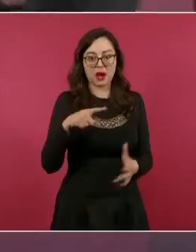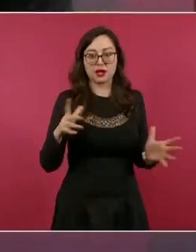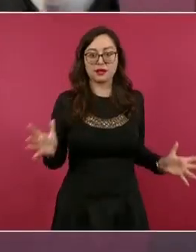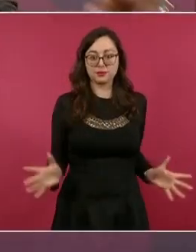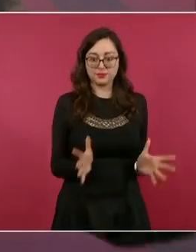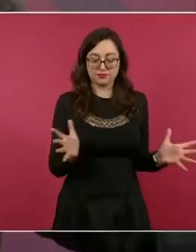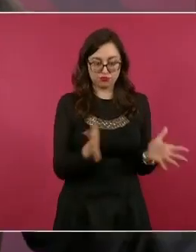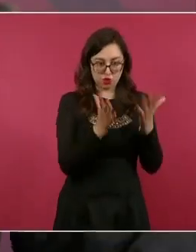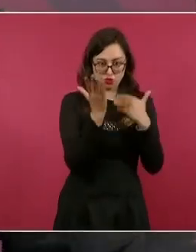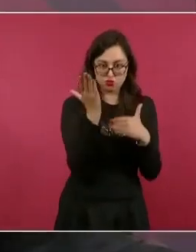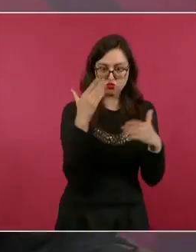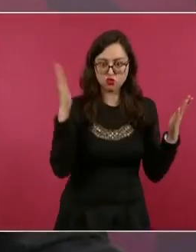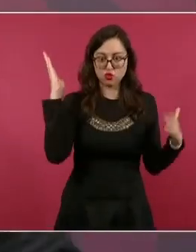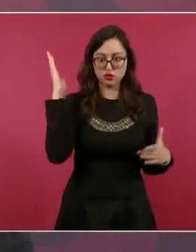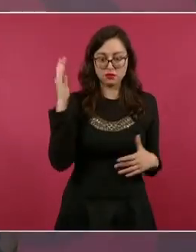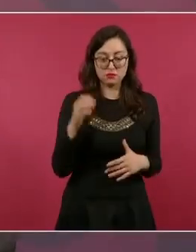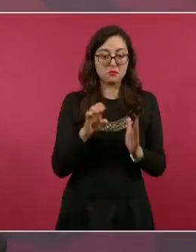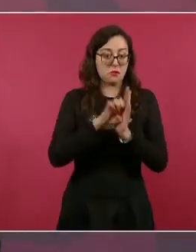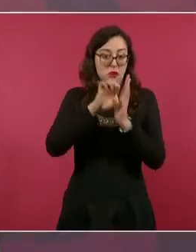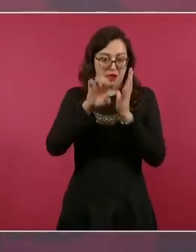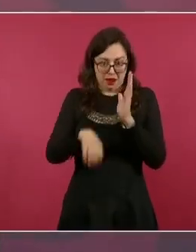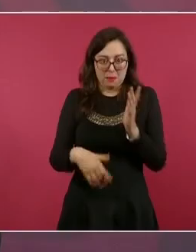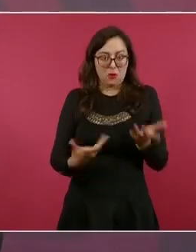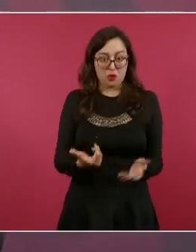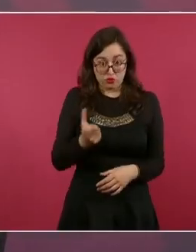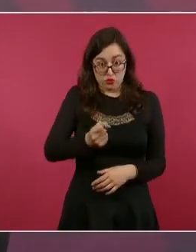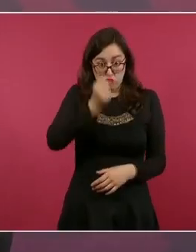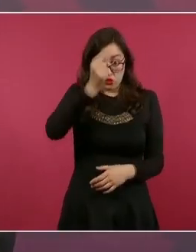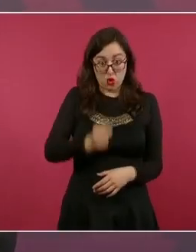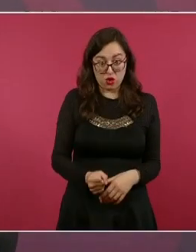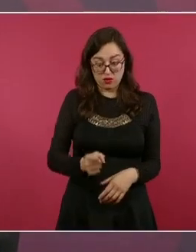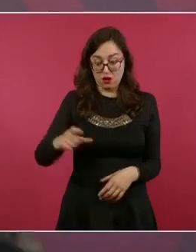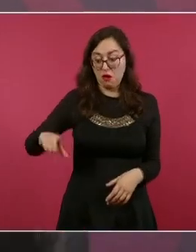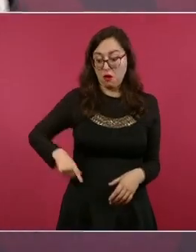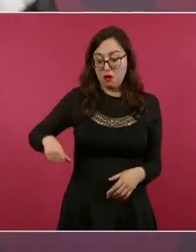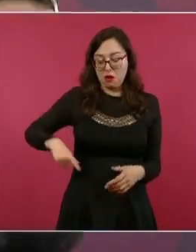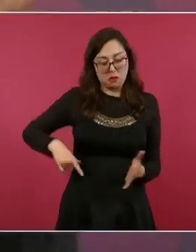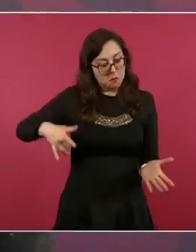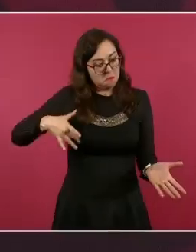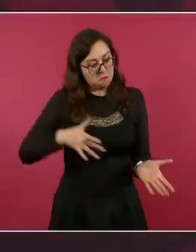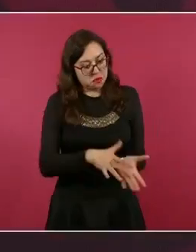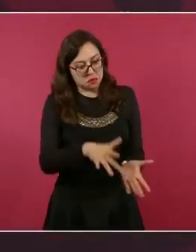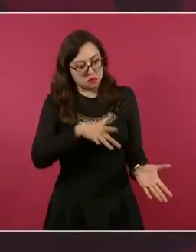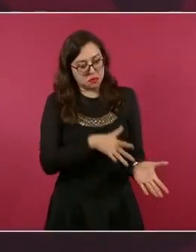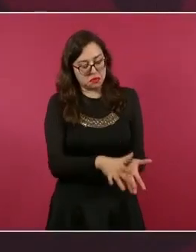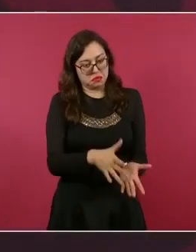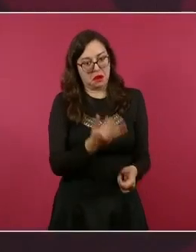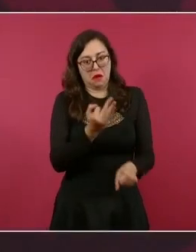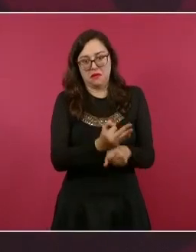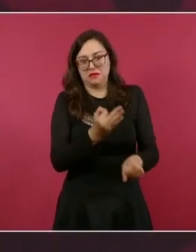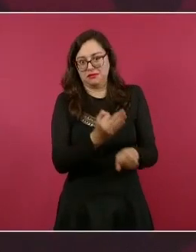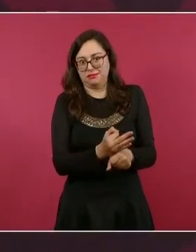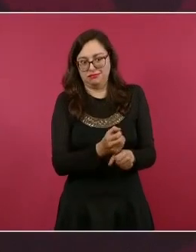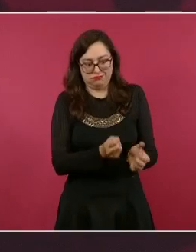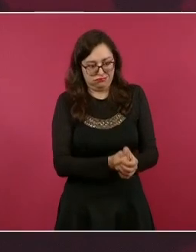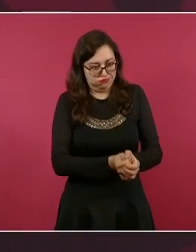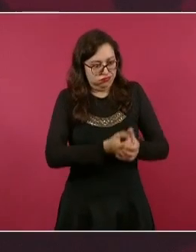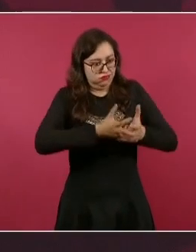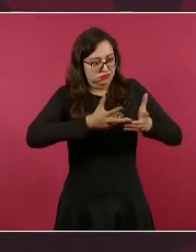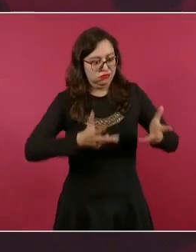se logra crecimiento económico y se logra bienestar.